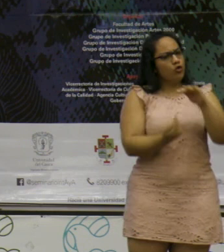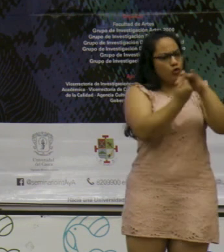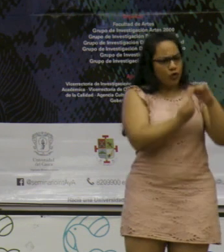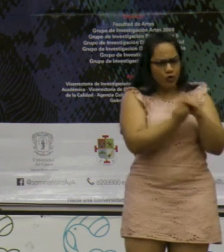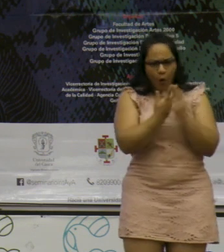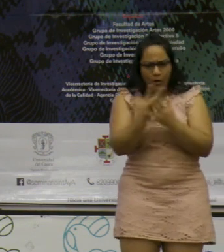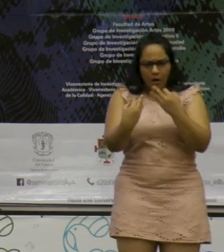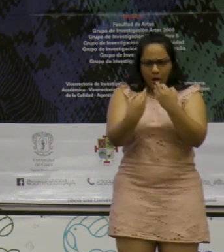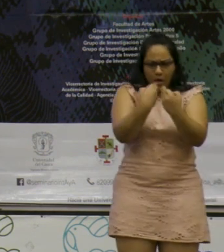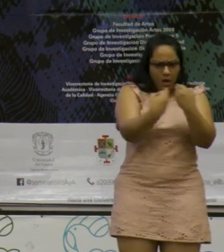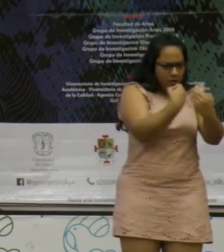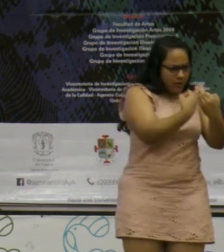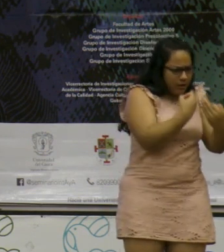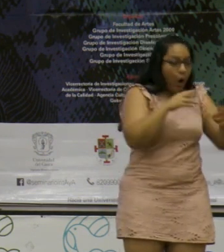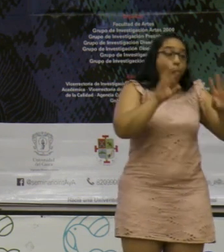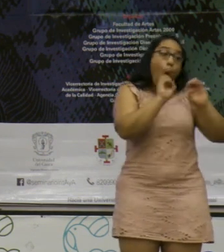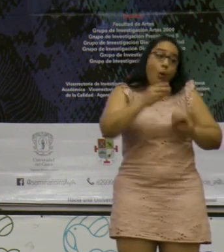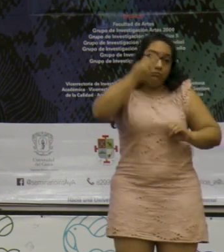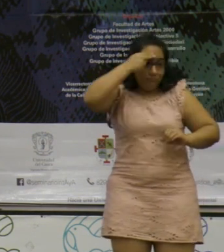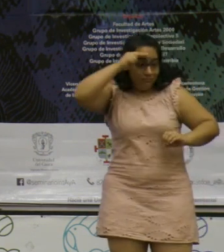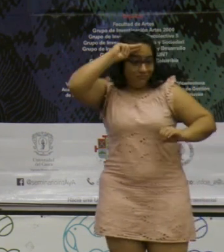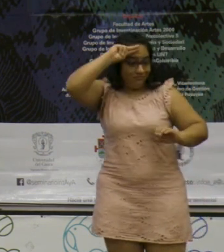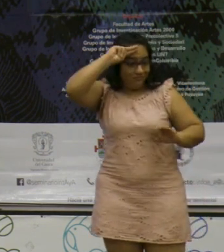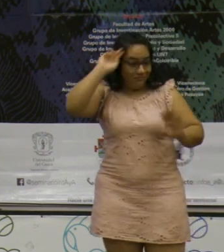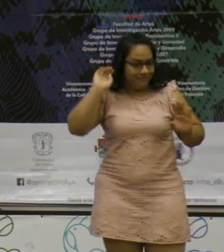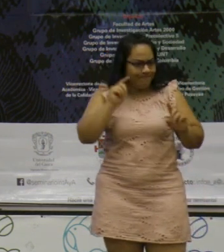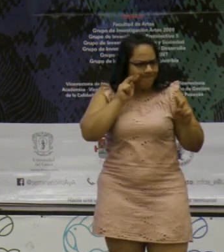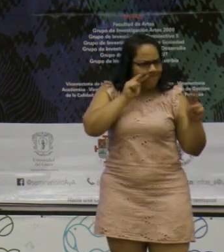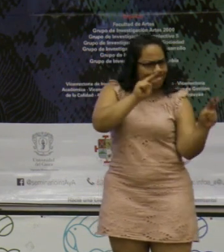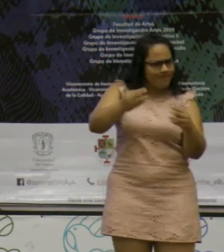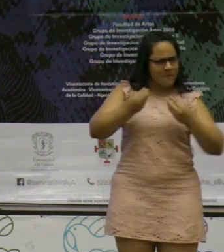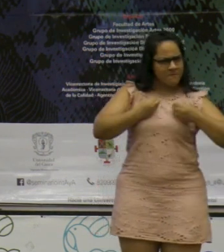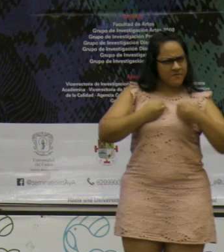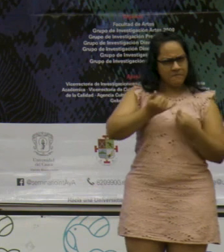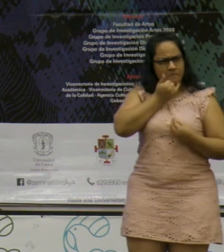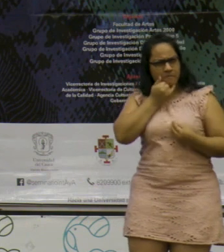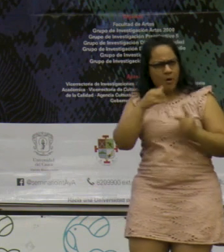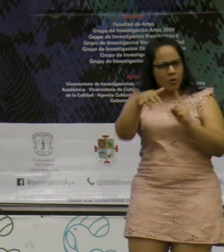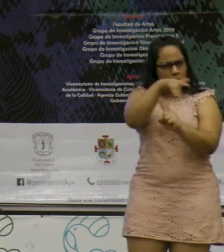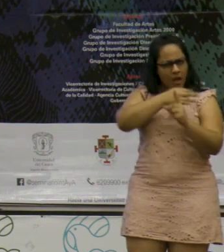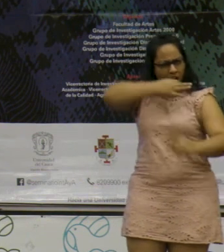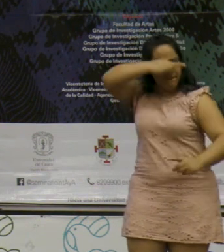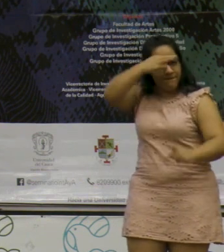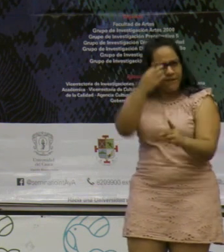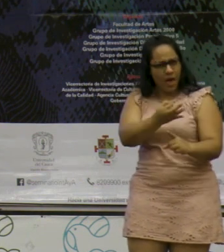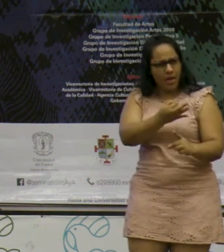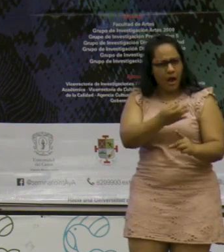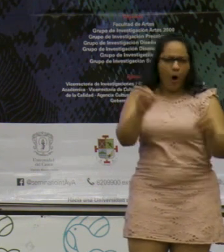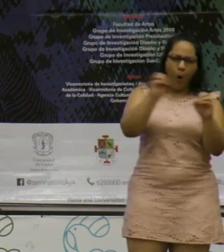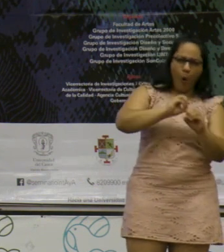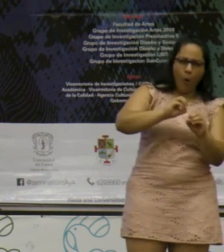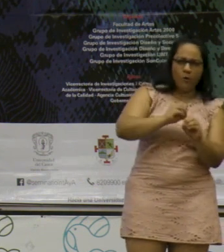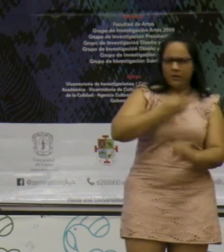de explicaciones o por lo menos interpretaciones de lo que estamos viviendo y de lo que pensamos como real, y de lo que pensamos